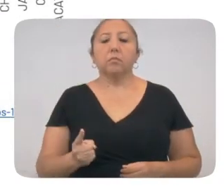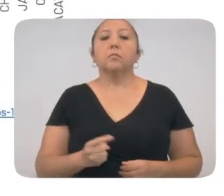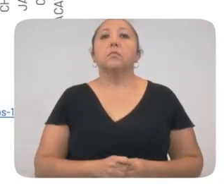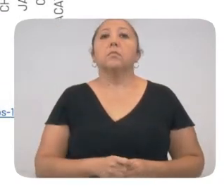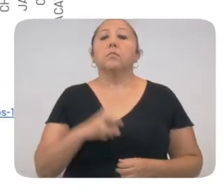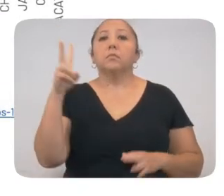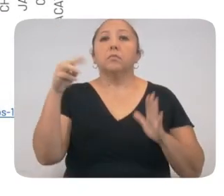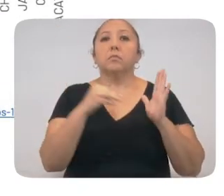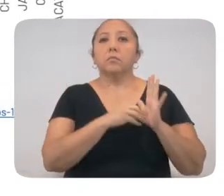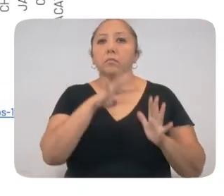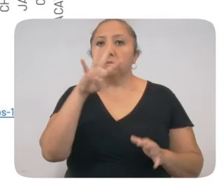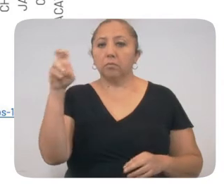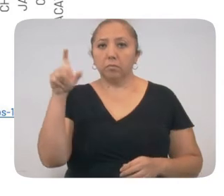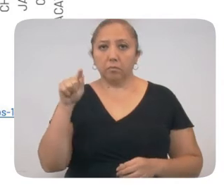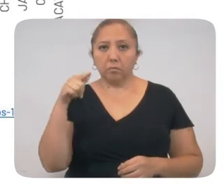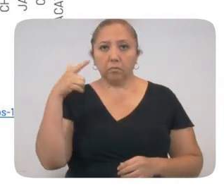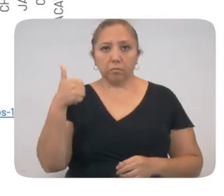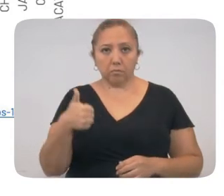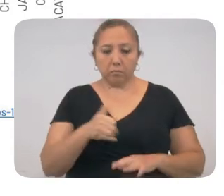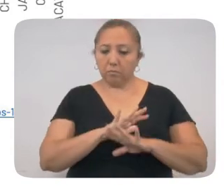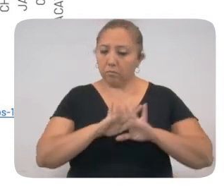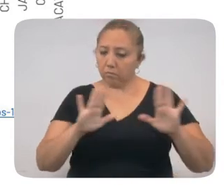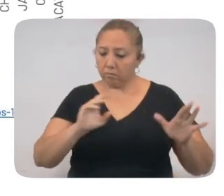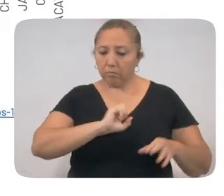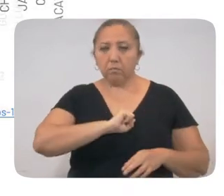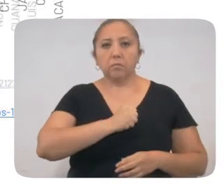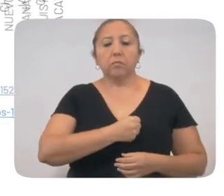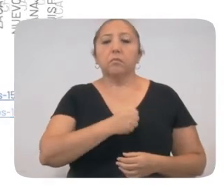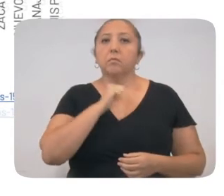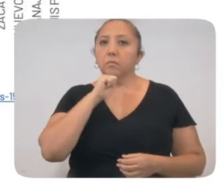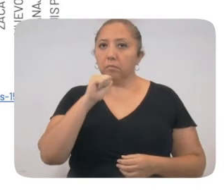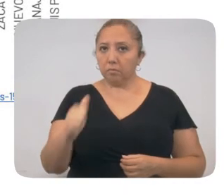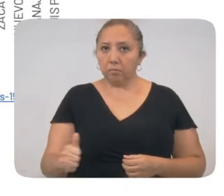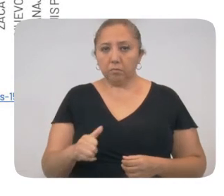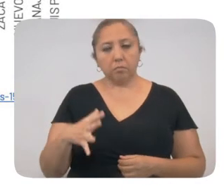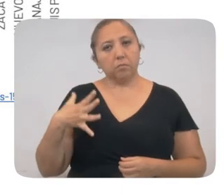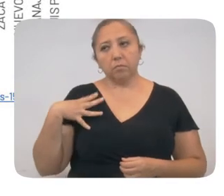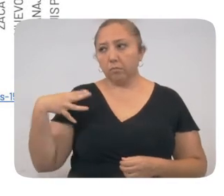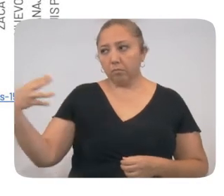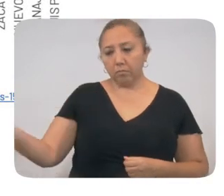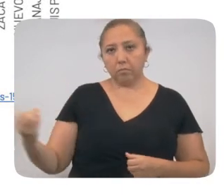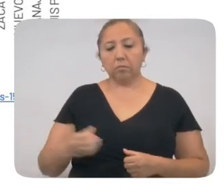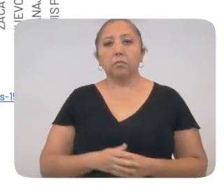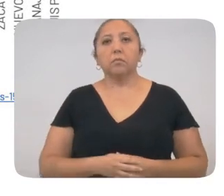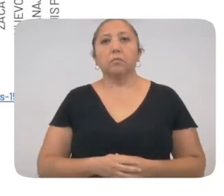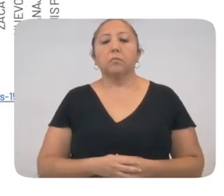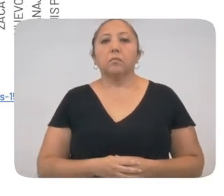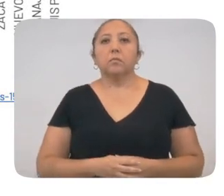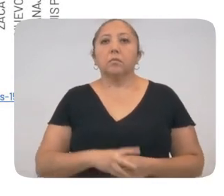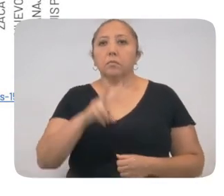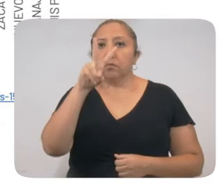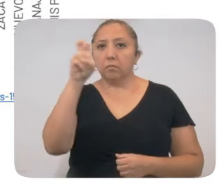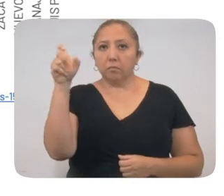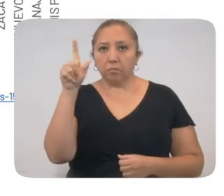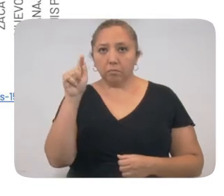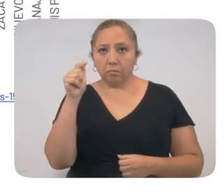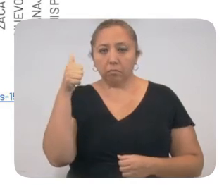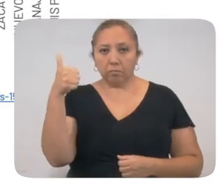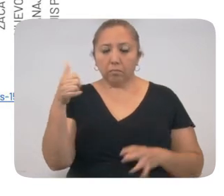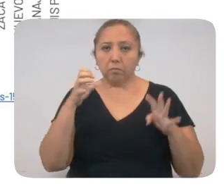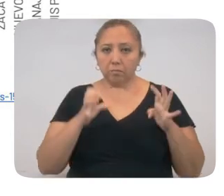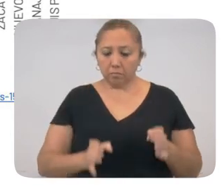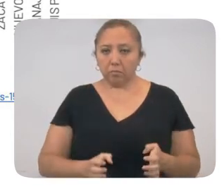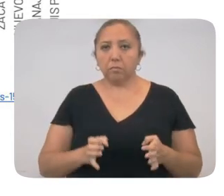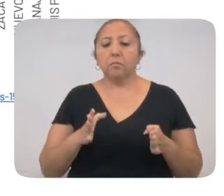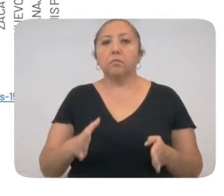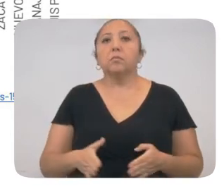2.476 ya se recuperaron, no presentan síntomas ni pueden contagiar. 276 están estables,